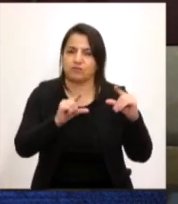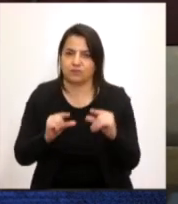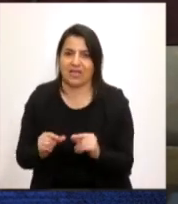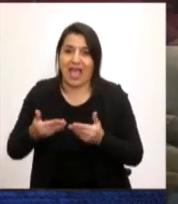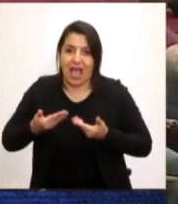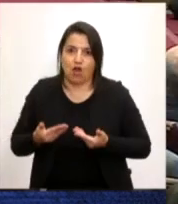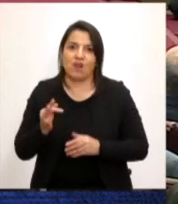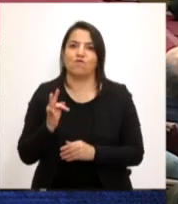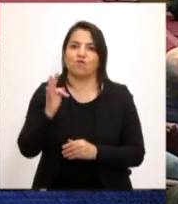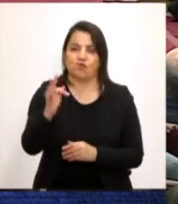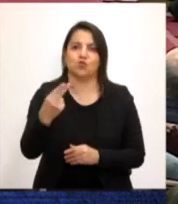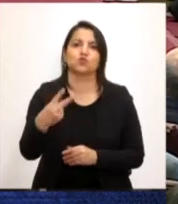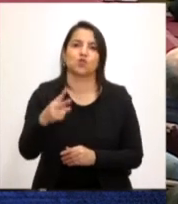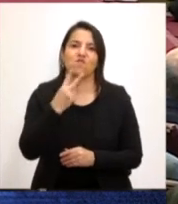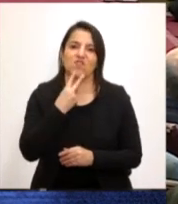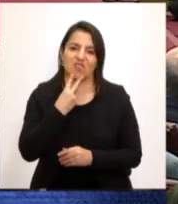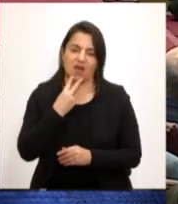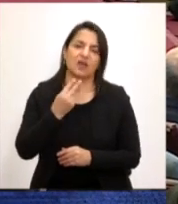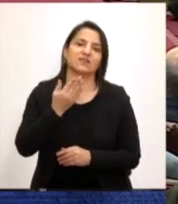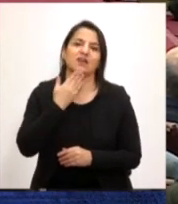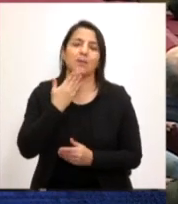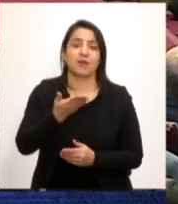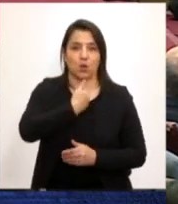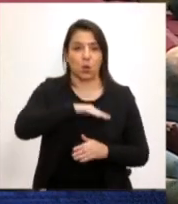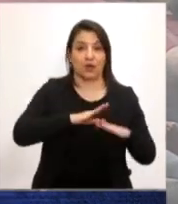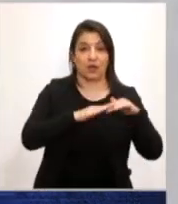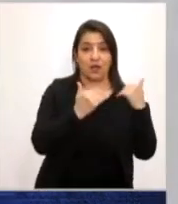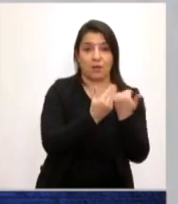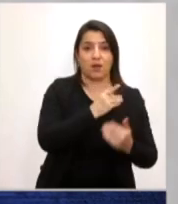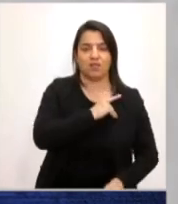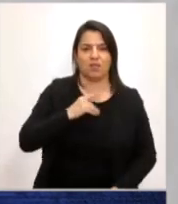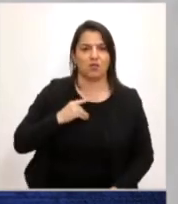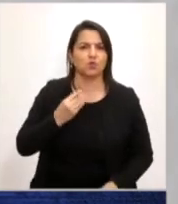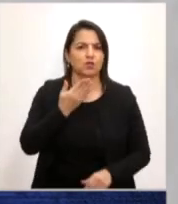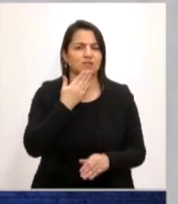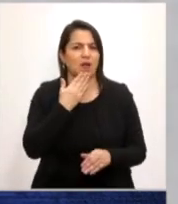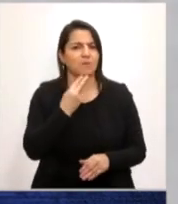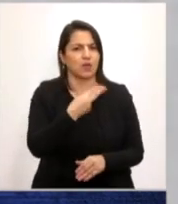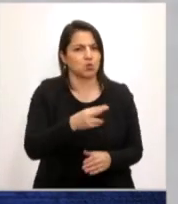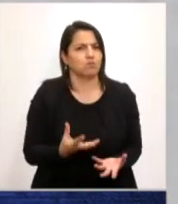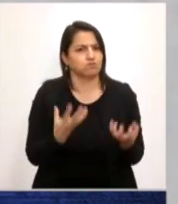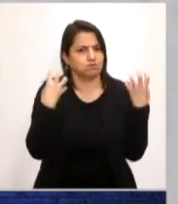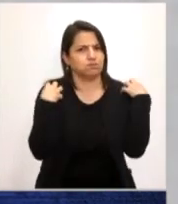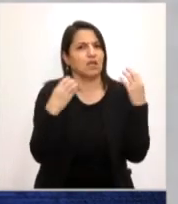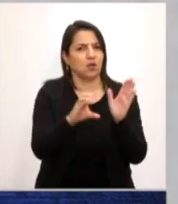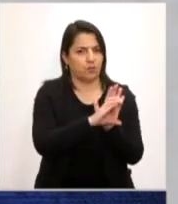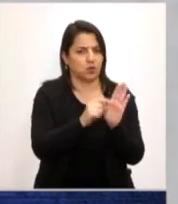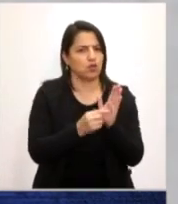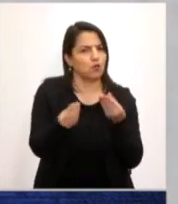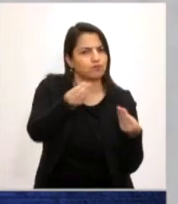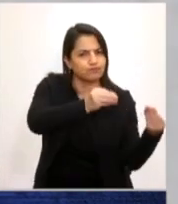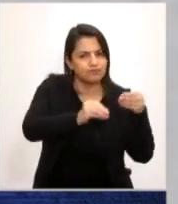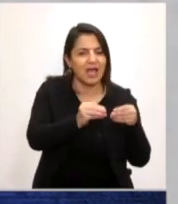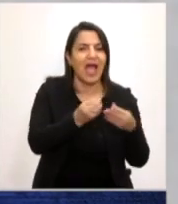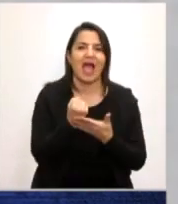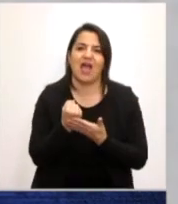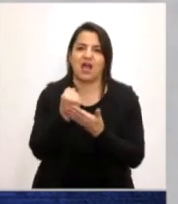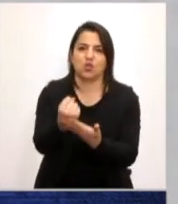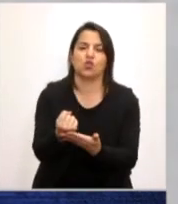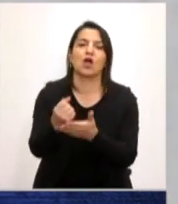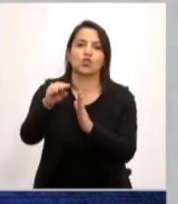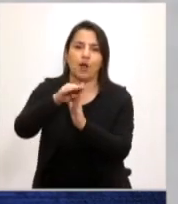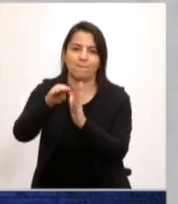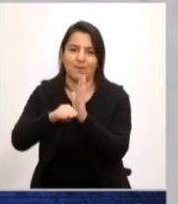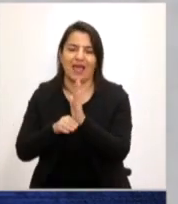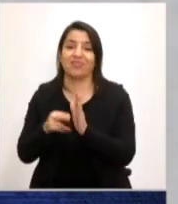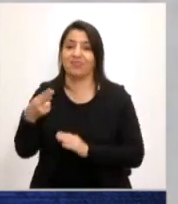vidas. En ese sentido, nuestra Cámara ha estado también laborando desde el ámbito de sus competencias constitucionales y contribuyendo con el plan del